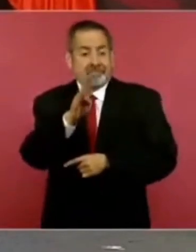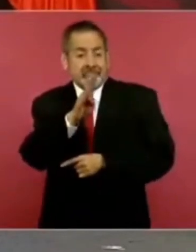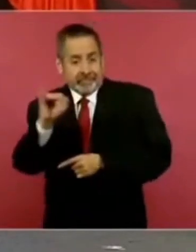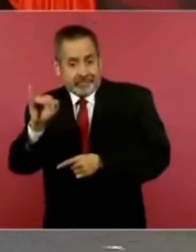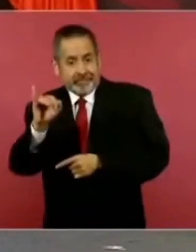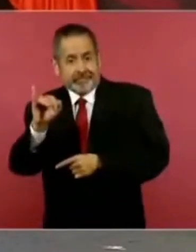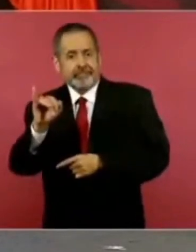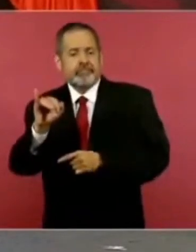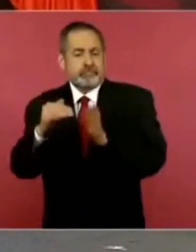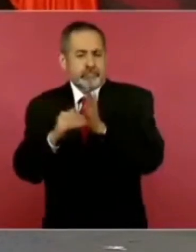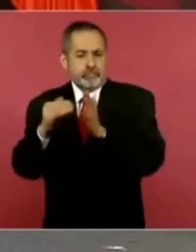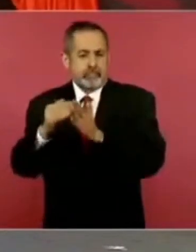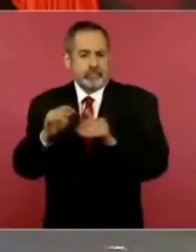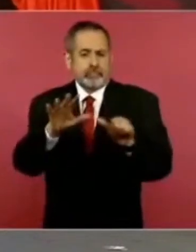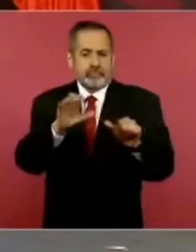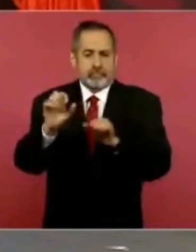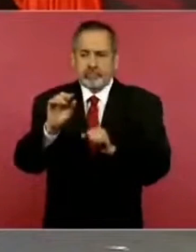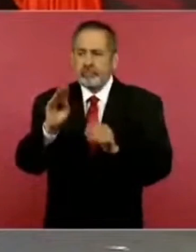3,690,000.